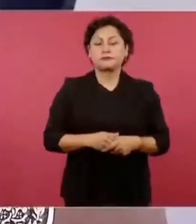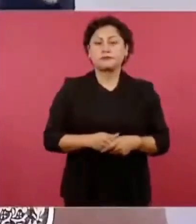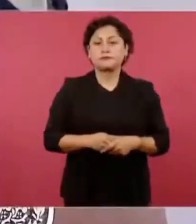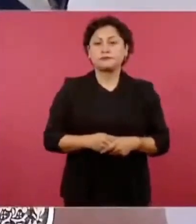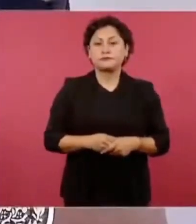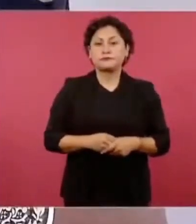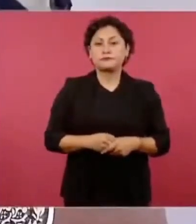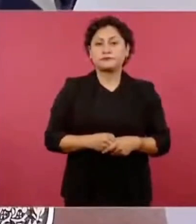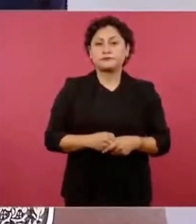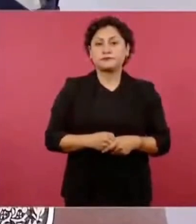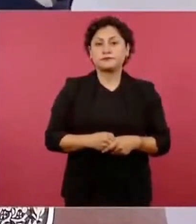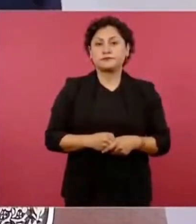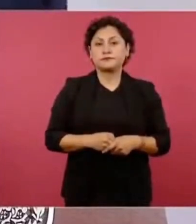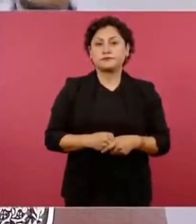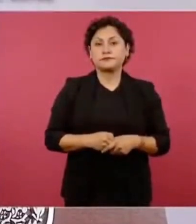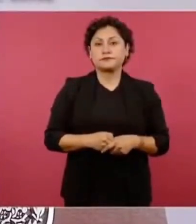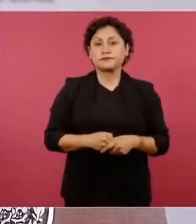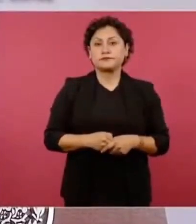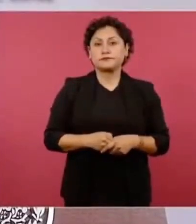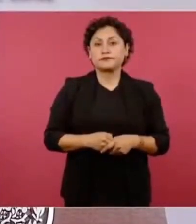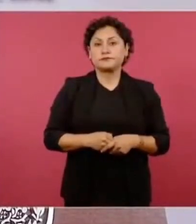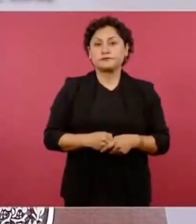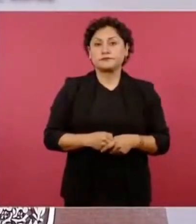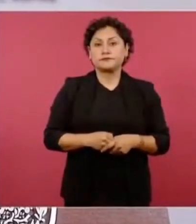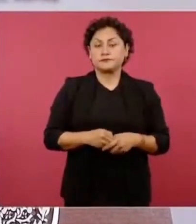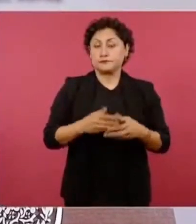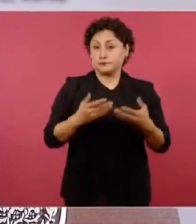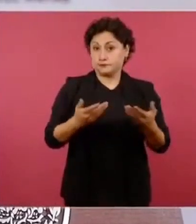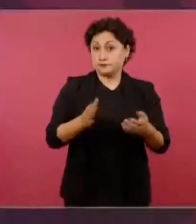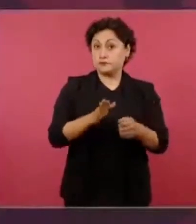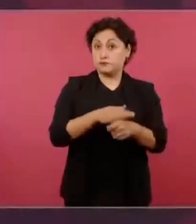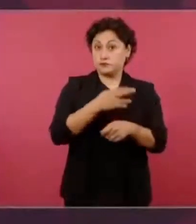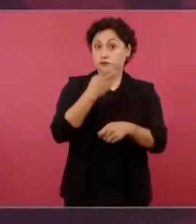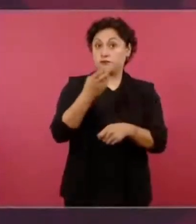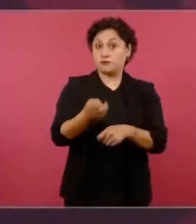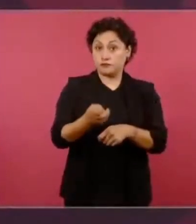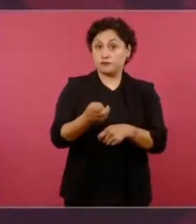Y desarrollar más las costas.